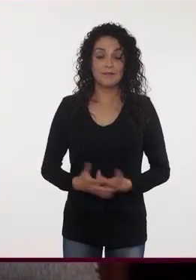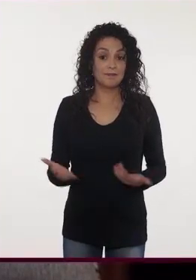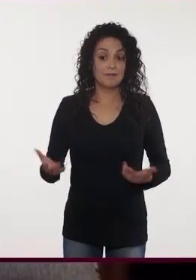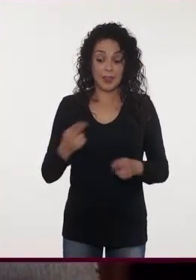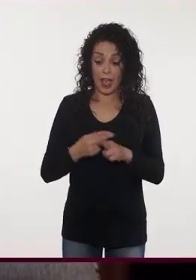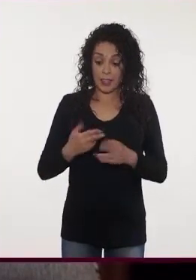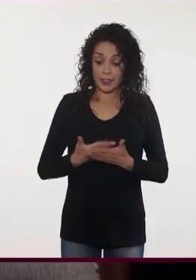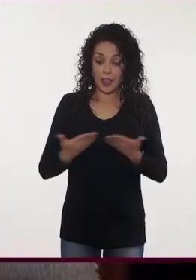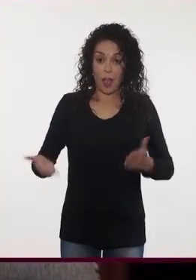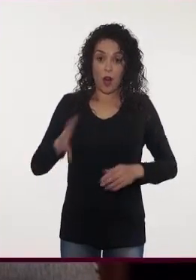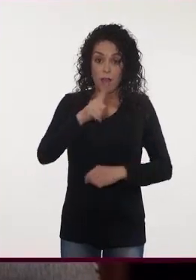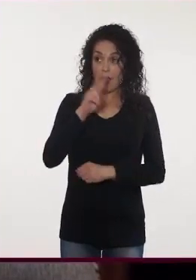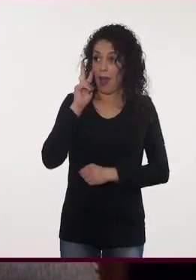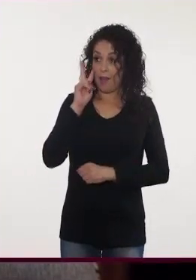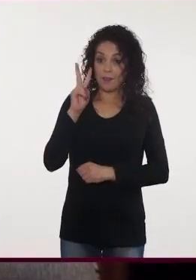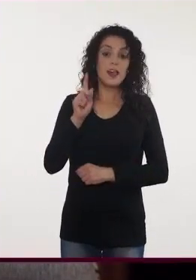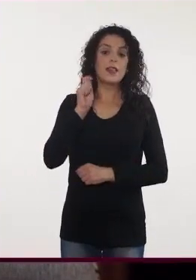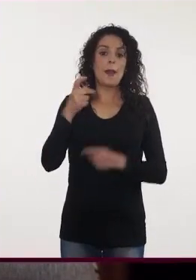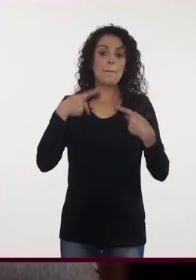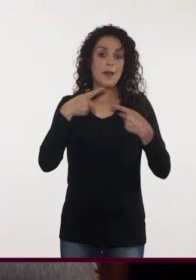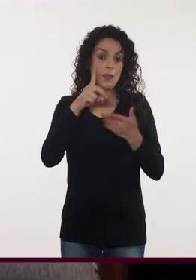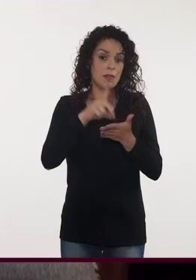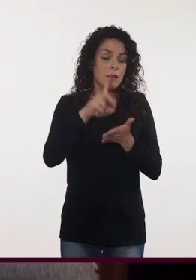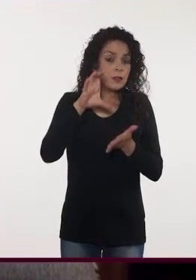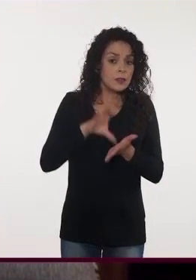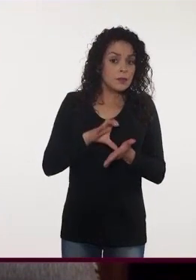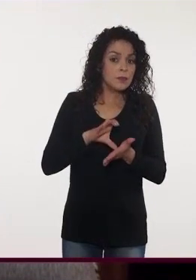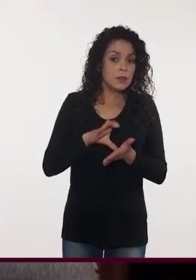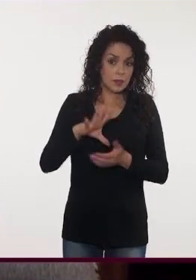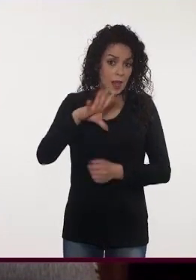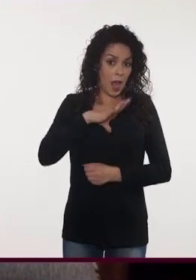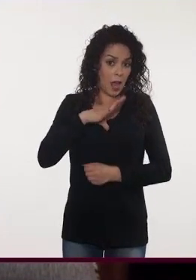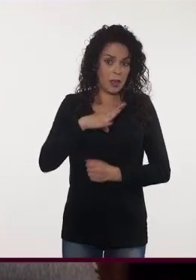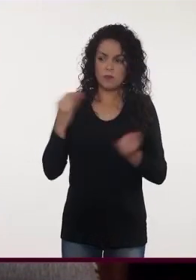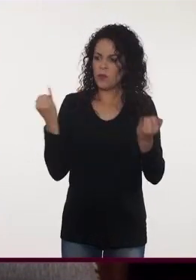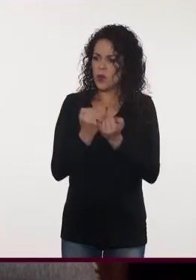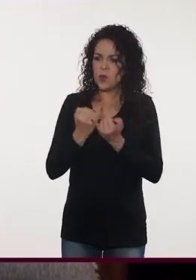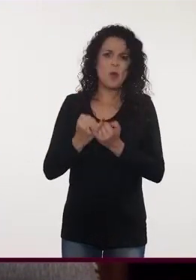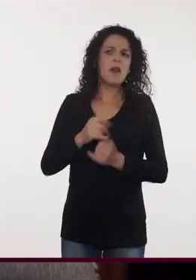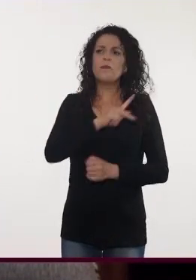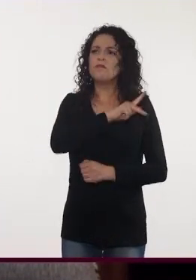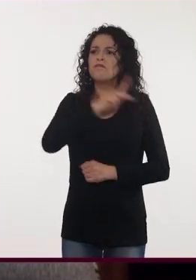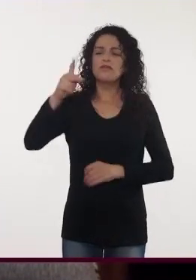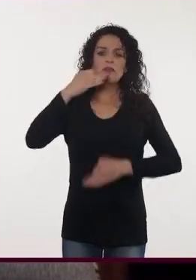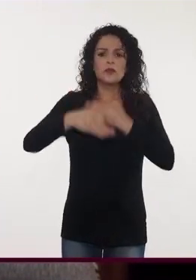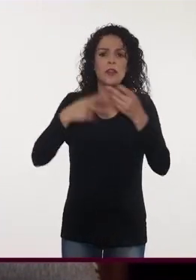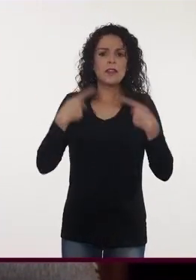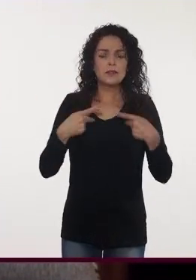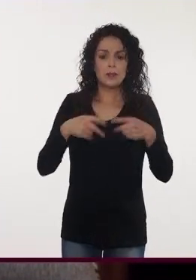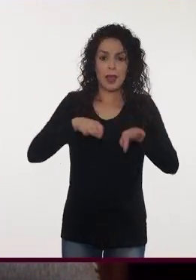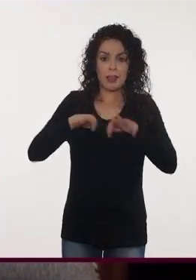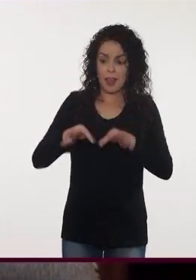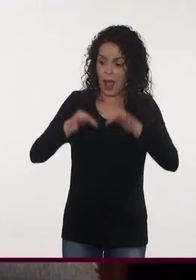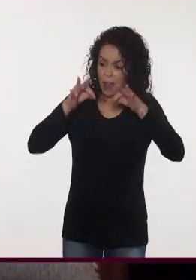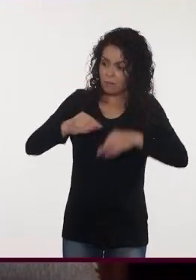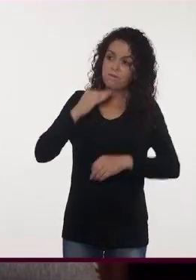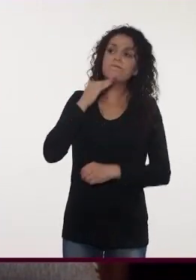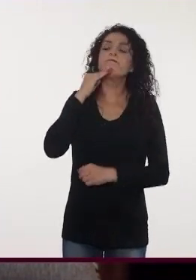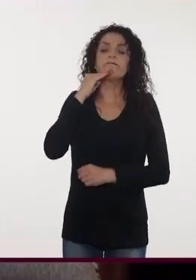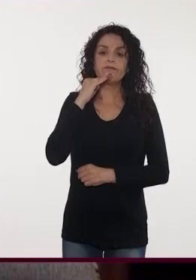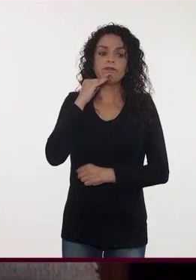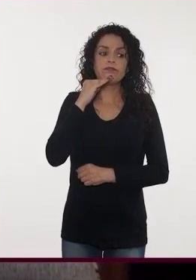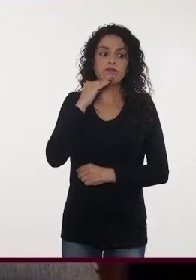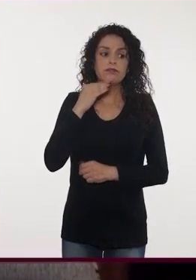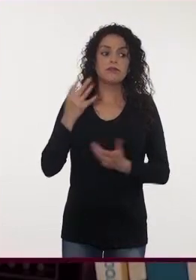Hasta ahora hemos visto que para las personas con discapacidad, igual que cualquier persona, el trabajo digno es un posible